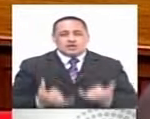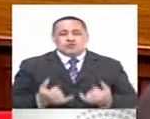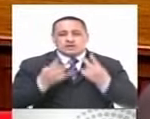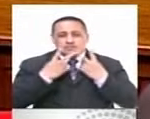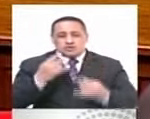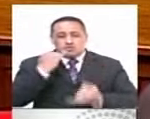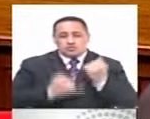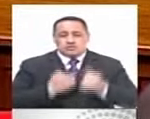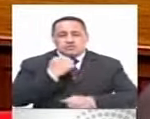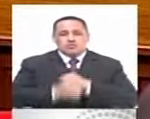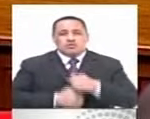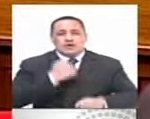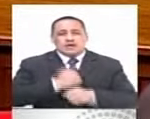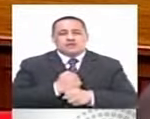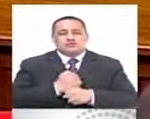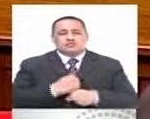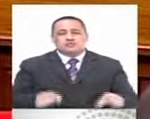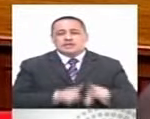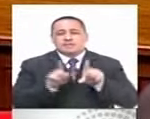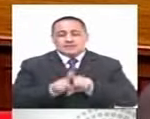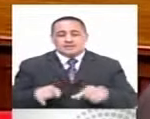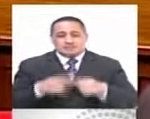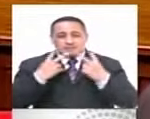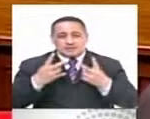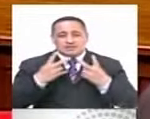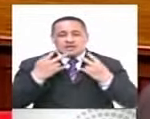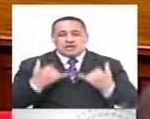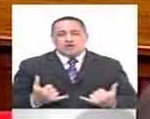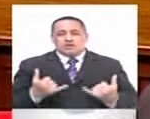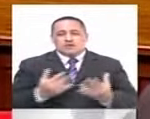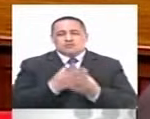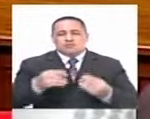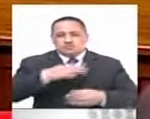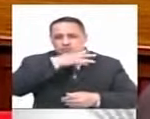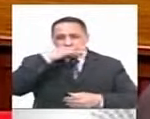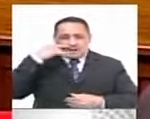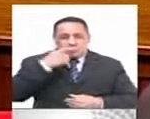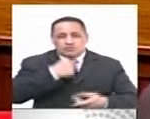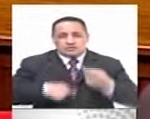este último año, debido al narcotráfico?